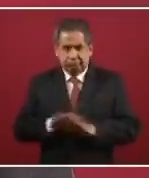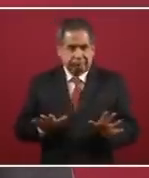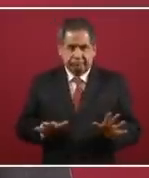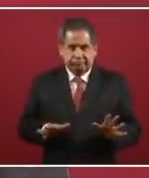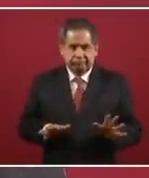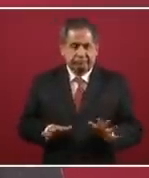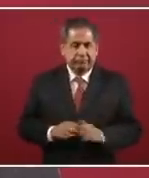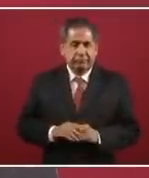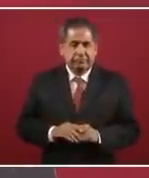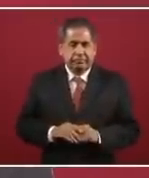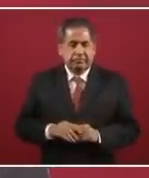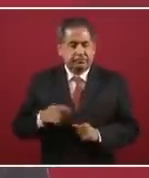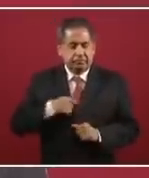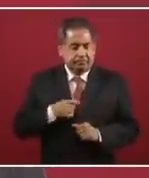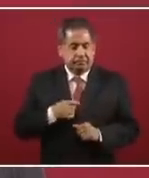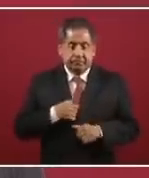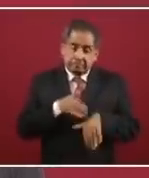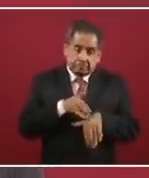no me dejo